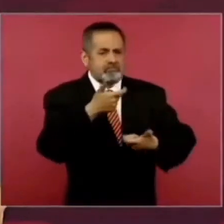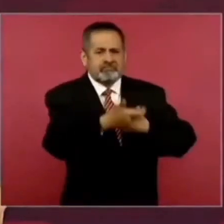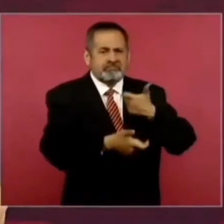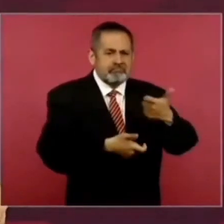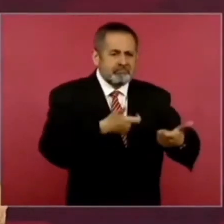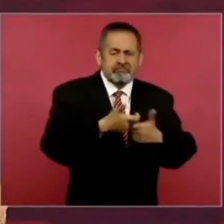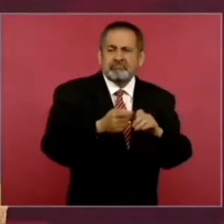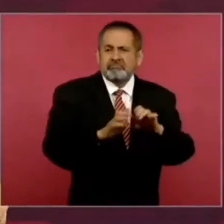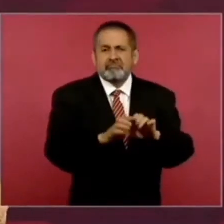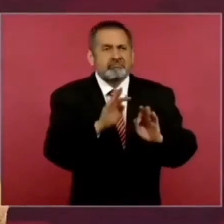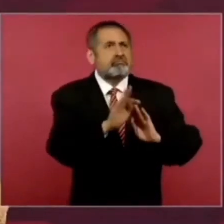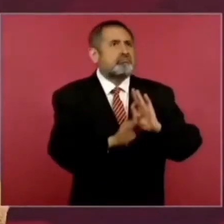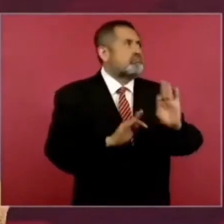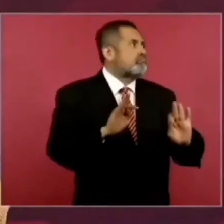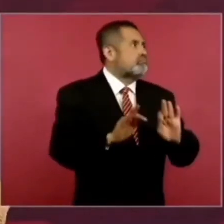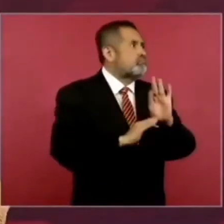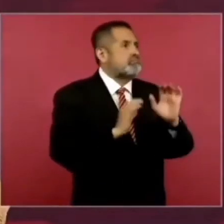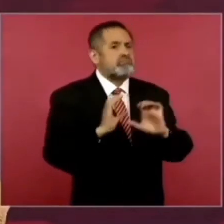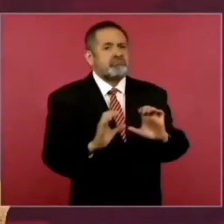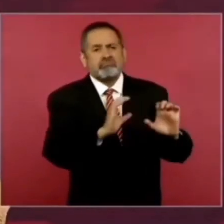casas.